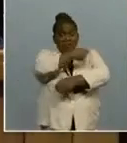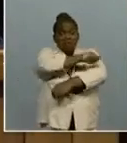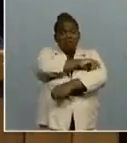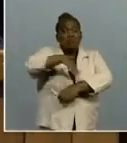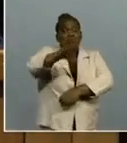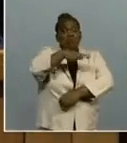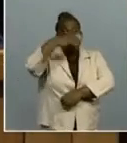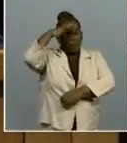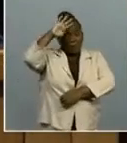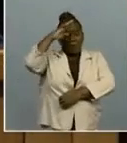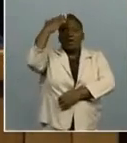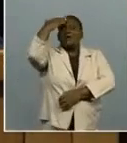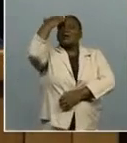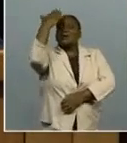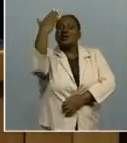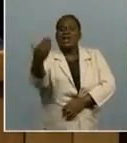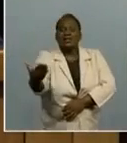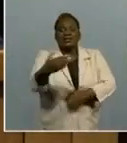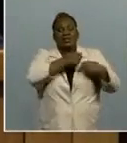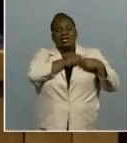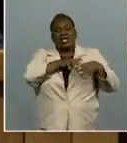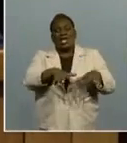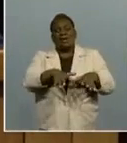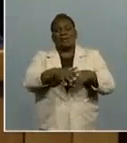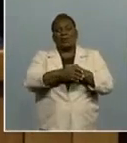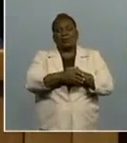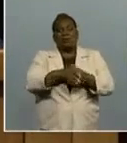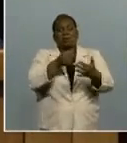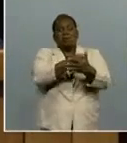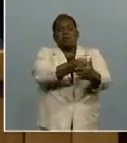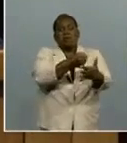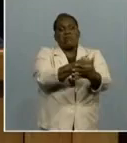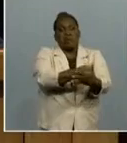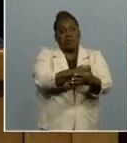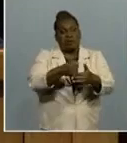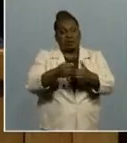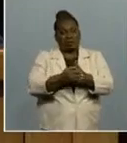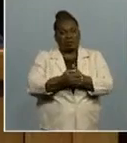cubano gracias por el ejemplo el empuje